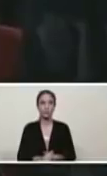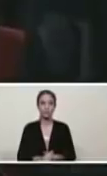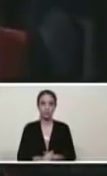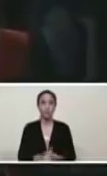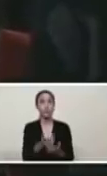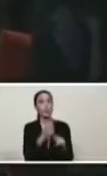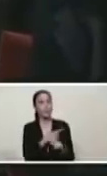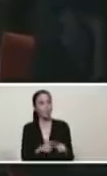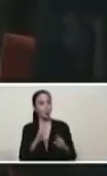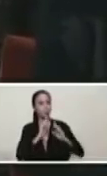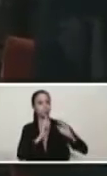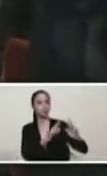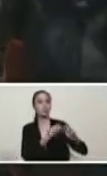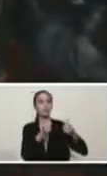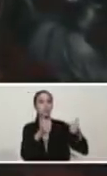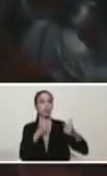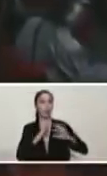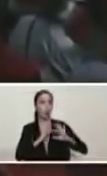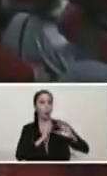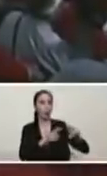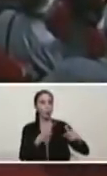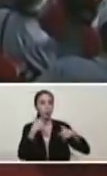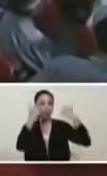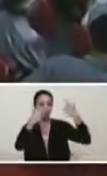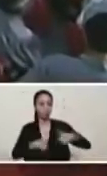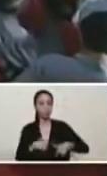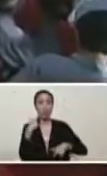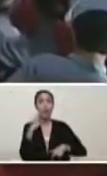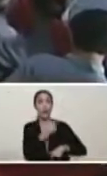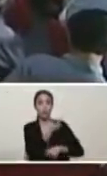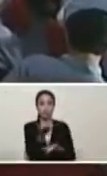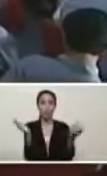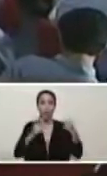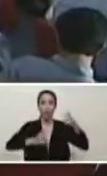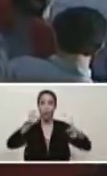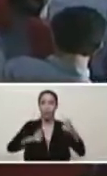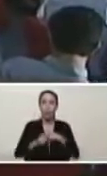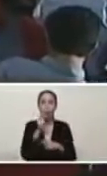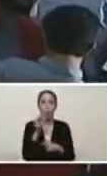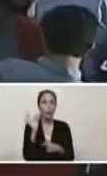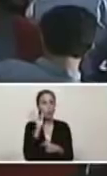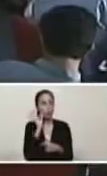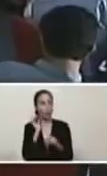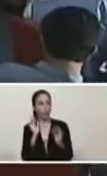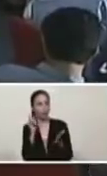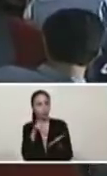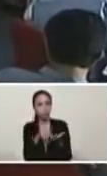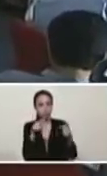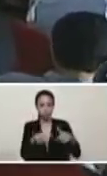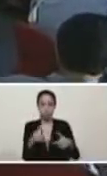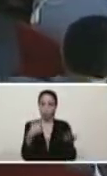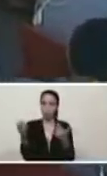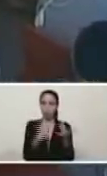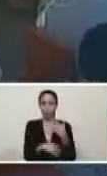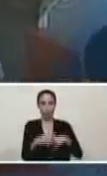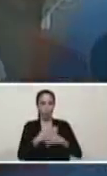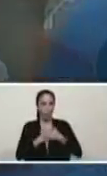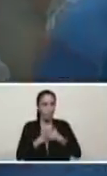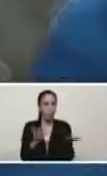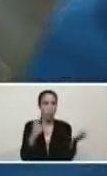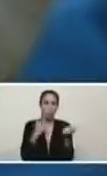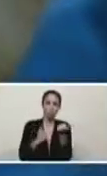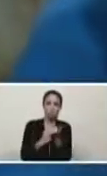Pero muy bien la respuesta de dignidad de todos los hombres y mujeres que vienen con su solidaridad al